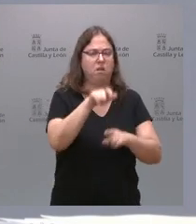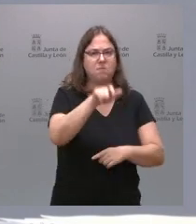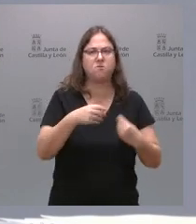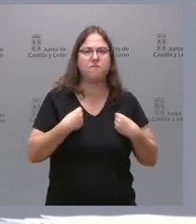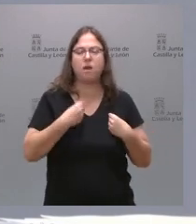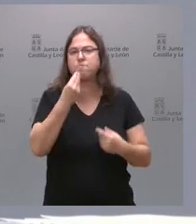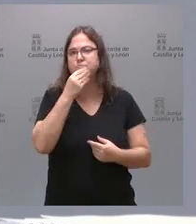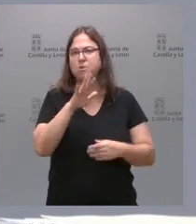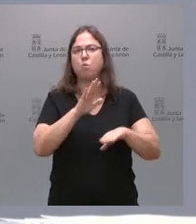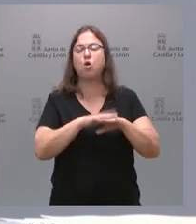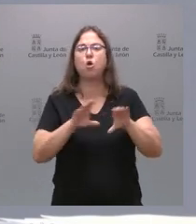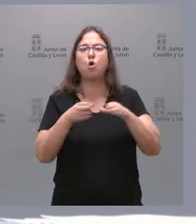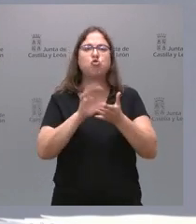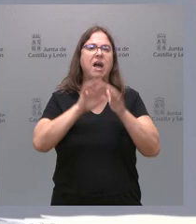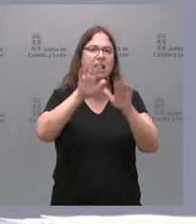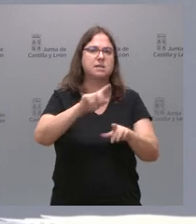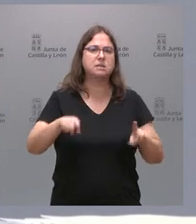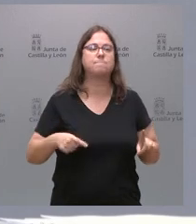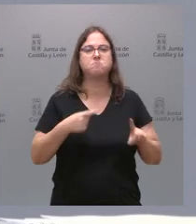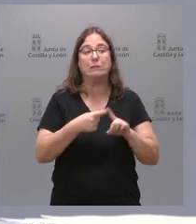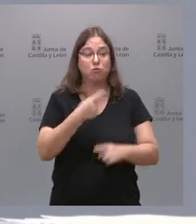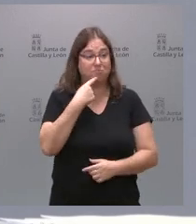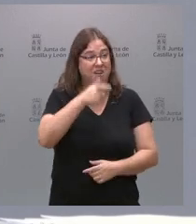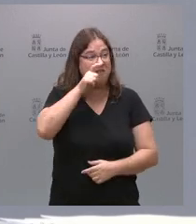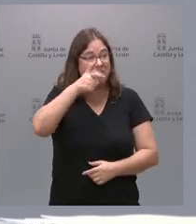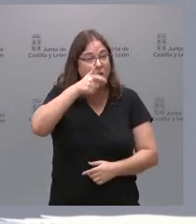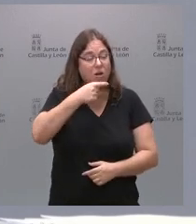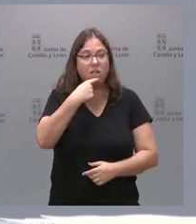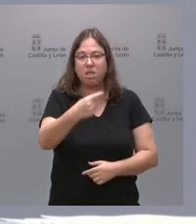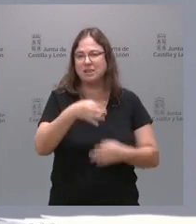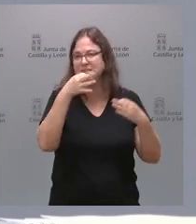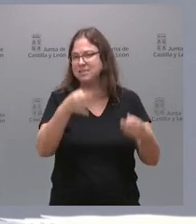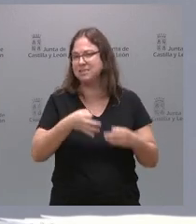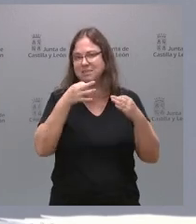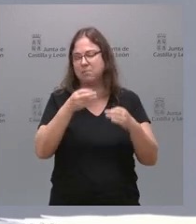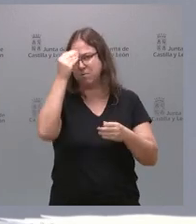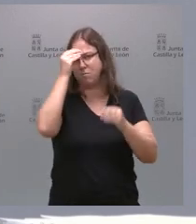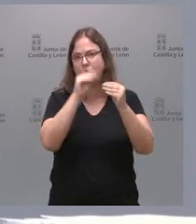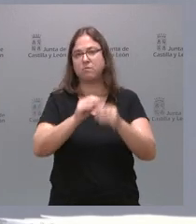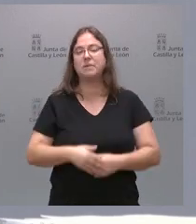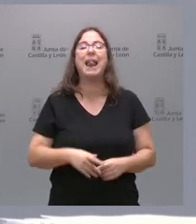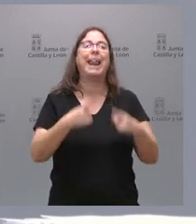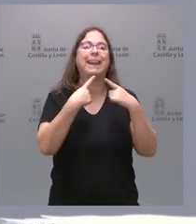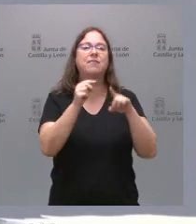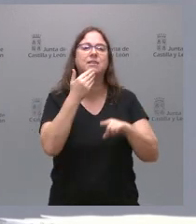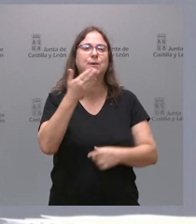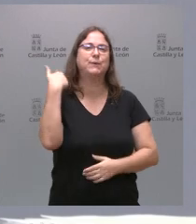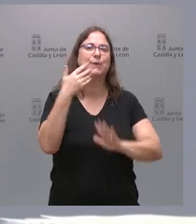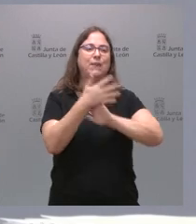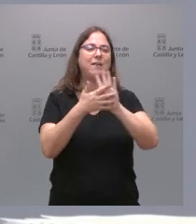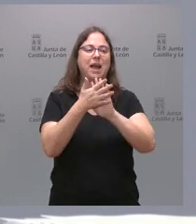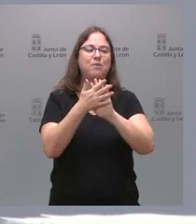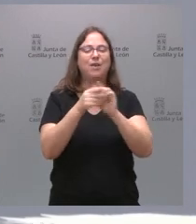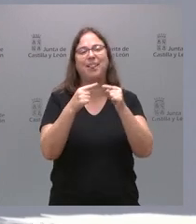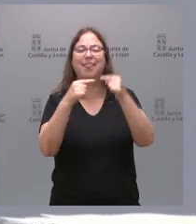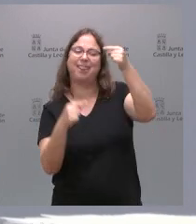es la vía que defendemos de la junta de Castilla y león y yo siempre he querido ir al Señor fijo siempre ha ido en esa dirección es muy distinto de cuando se nos plantea un modelo asimétrico